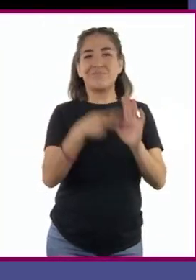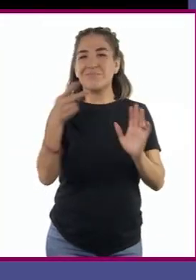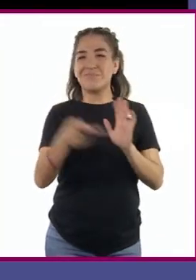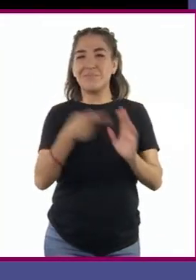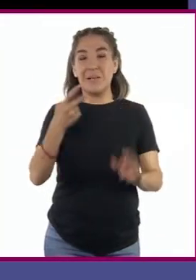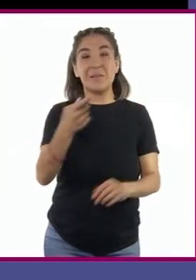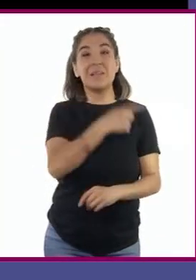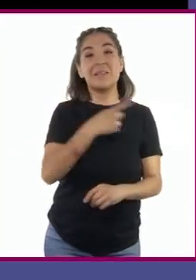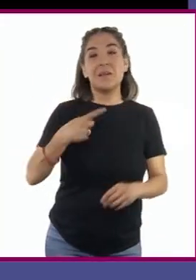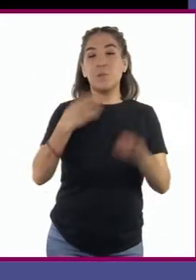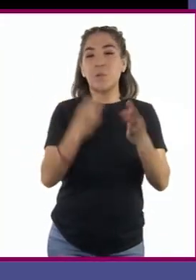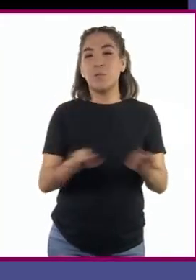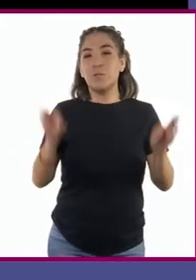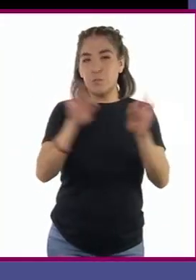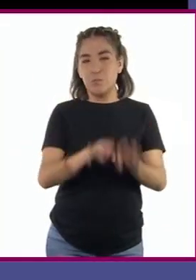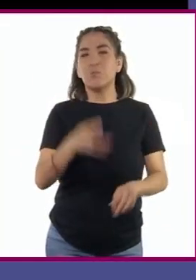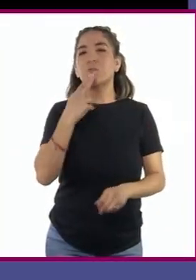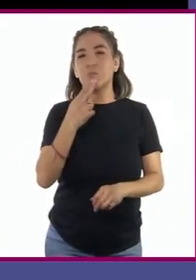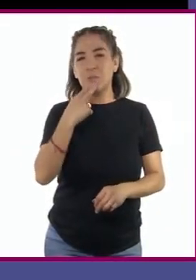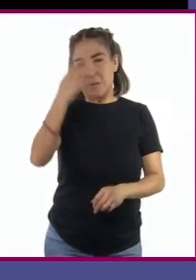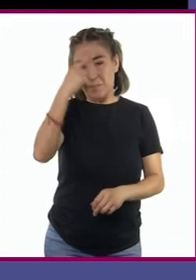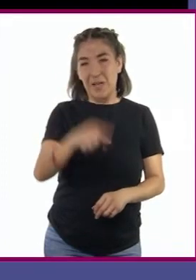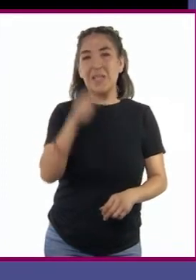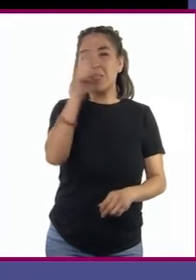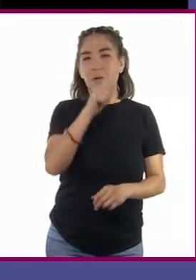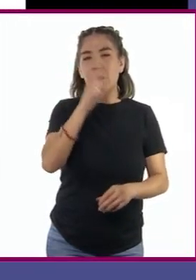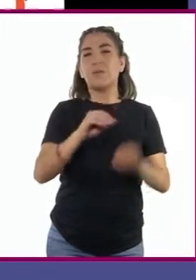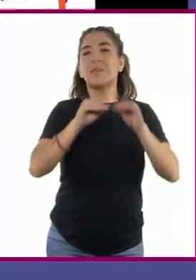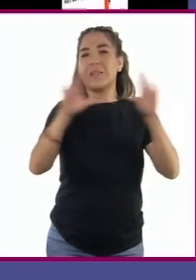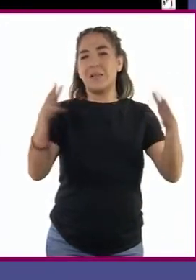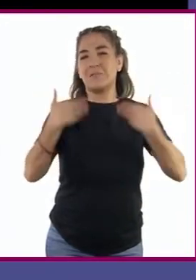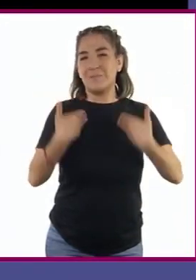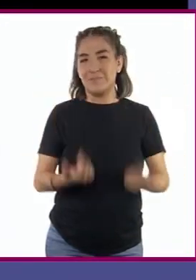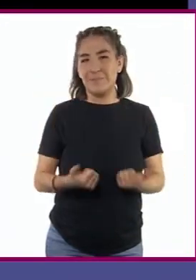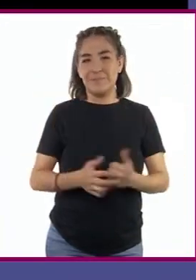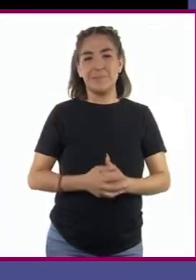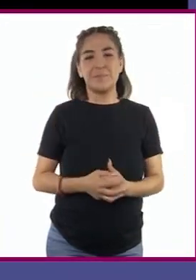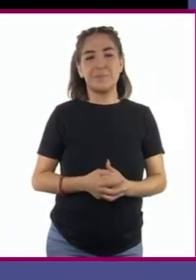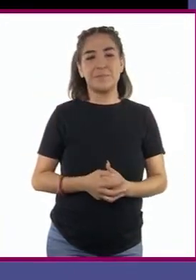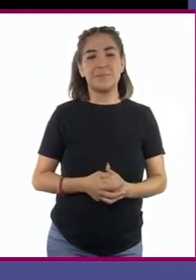es importante utilizarlos para expresar el lenguaje correctamente.